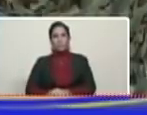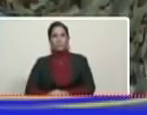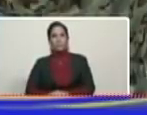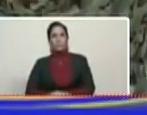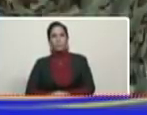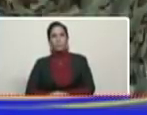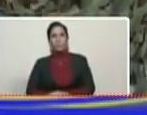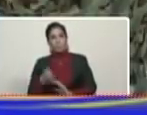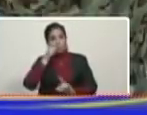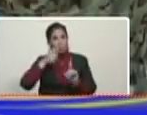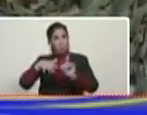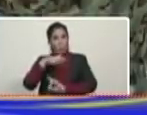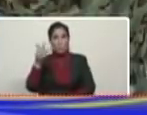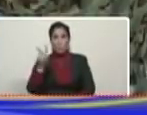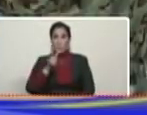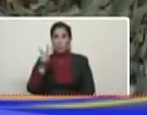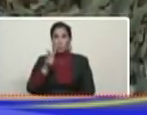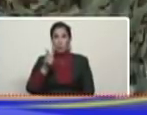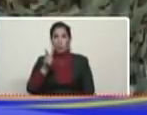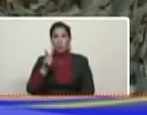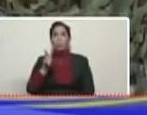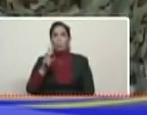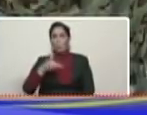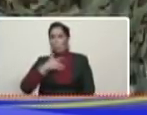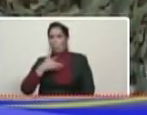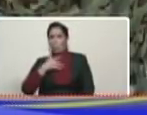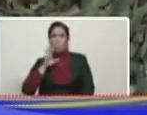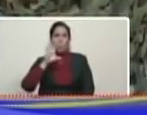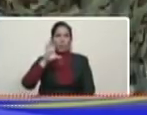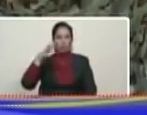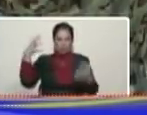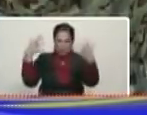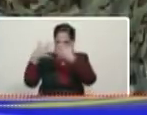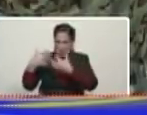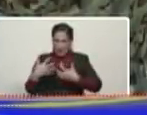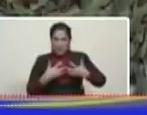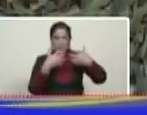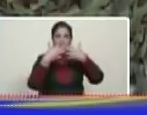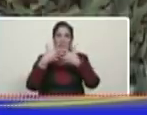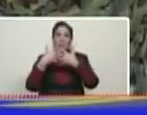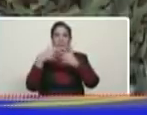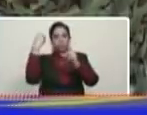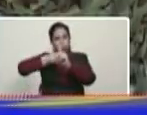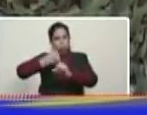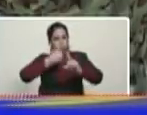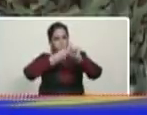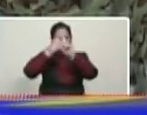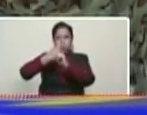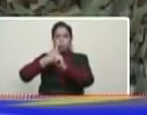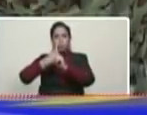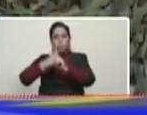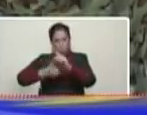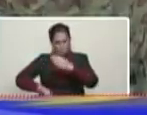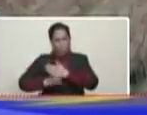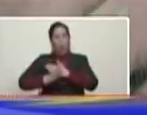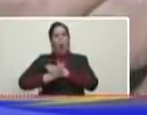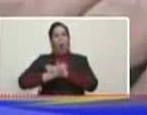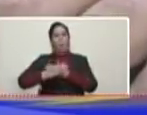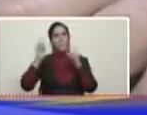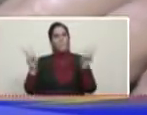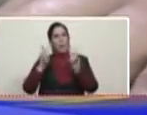del pueblo venezolano, que es un pueblo patriota, guerrero, combativo, corajudo, es nuestro pueblo.